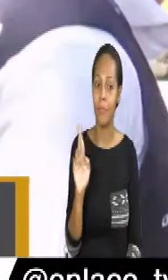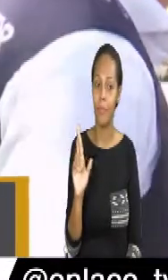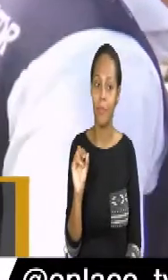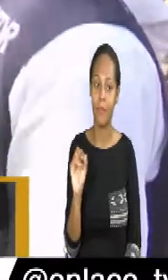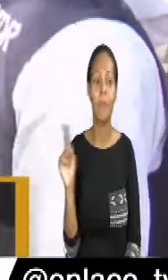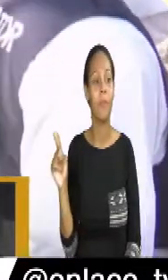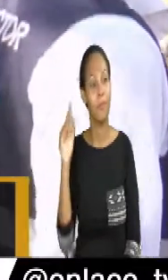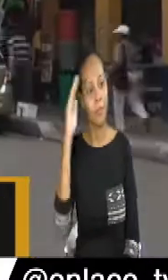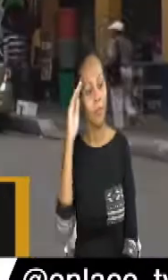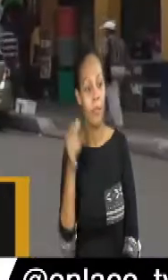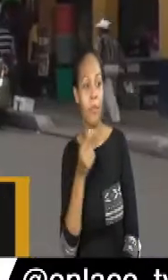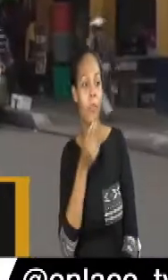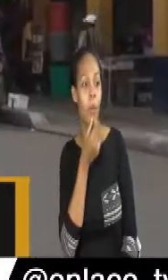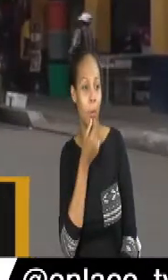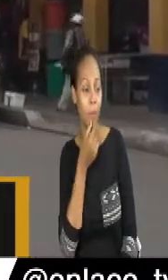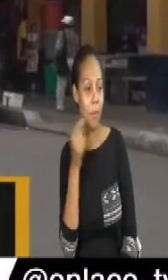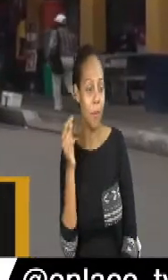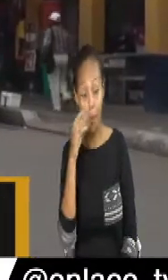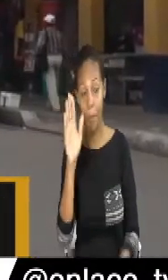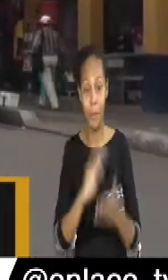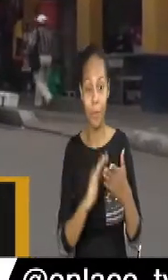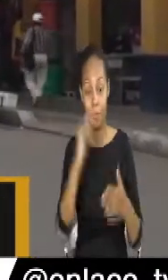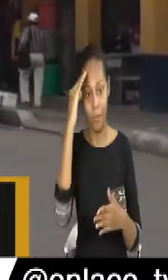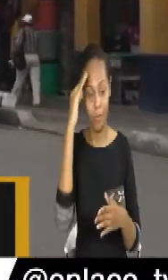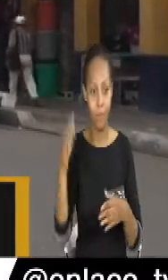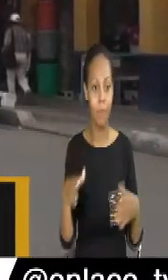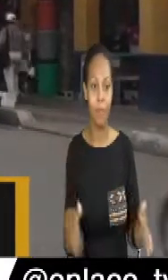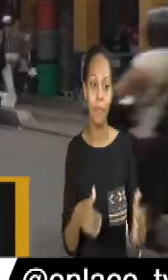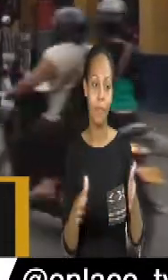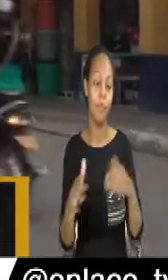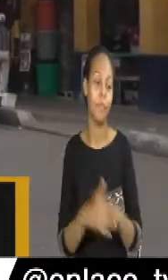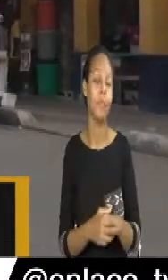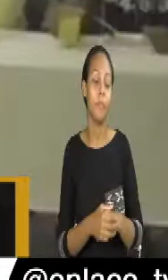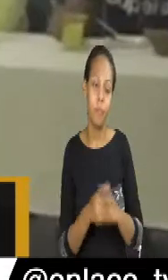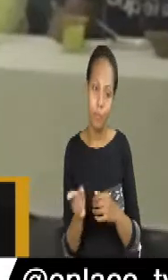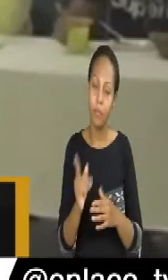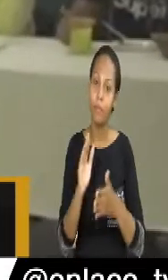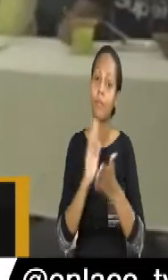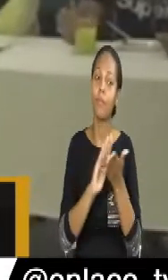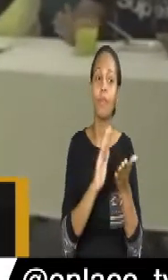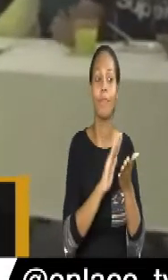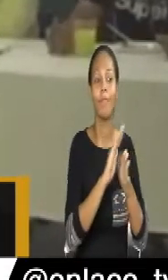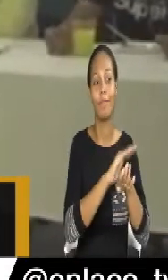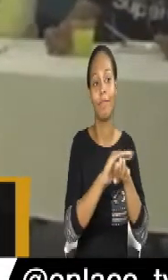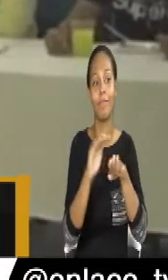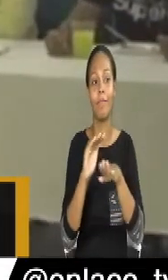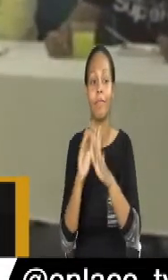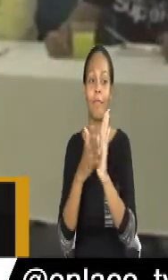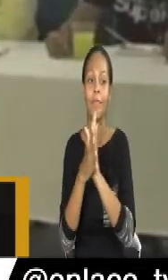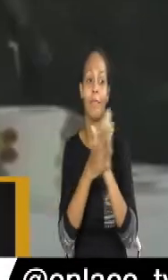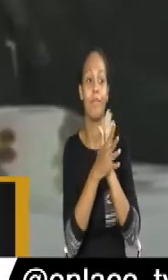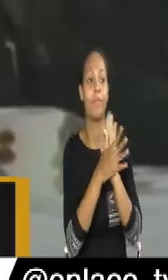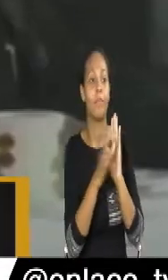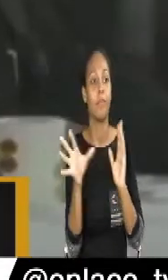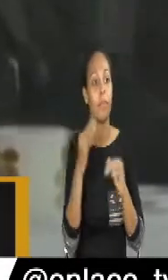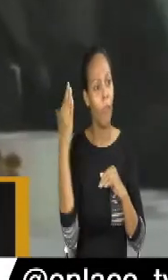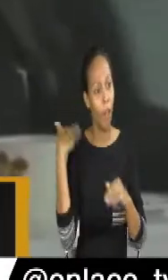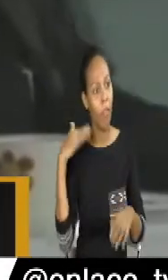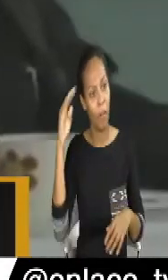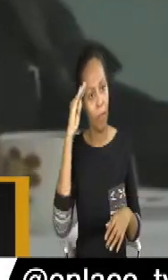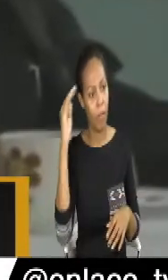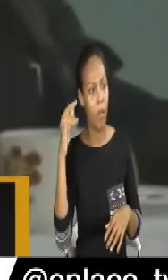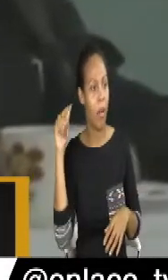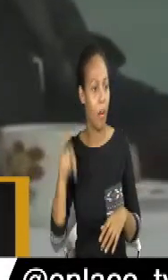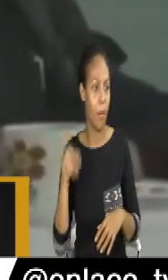Carreteras, aprovechó su paso por Barranca Bermeja para enviar un saludo a los ciudadanos de esta municipalidad, donde estuvo como comandante del Departamento de Policía